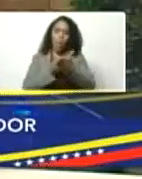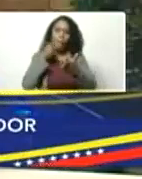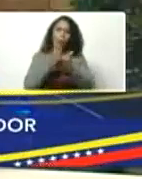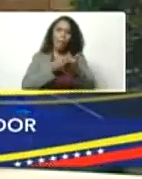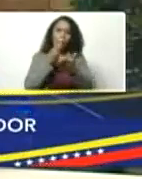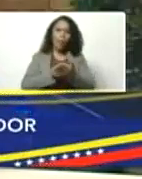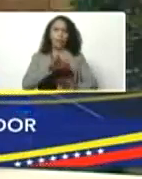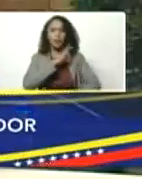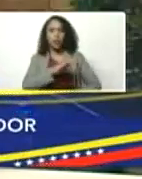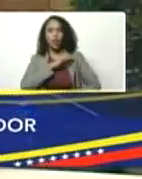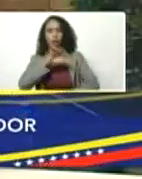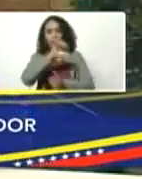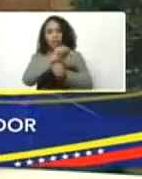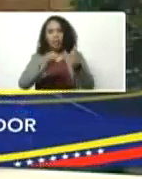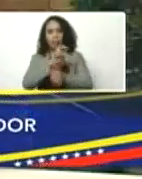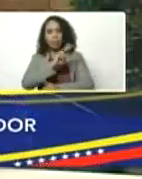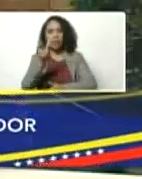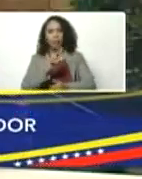señora vicepresidenta.